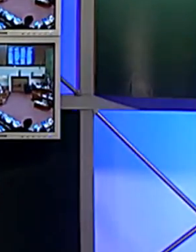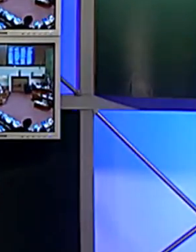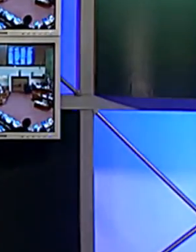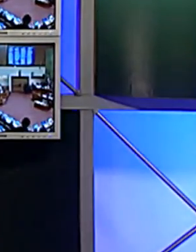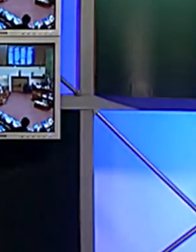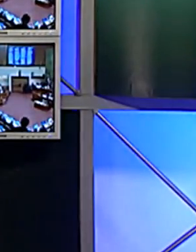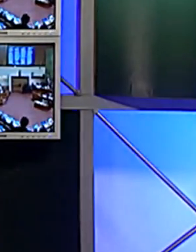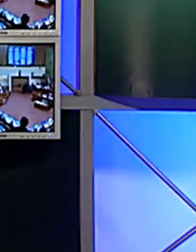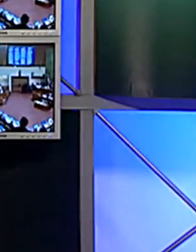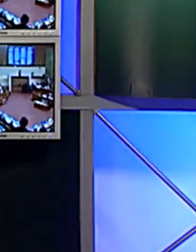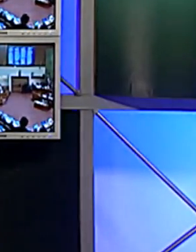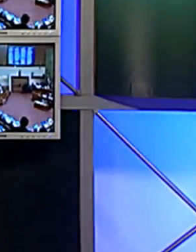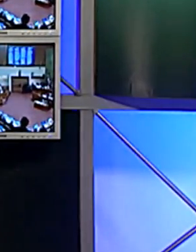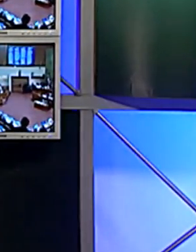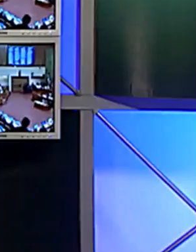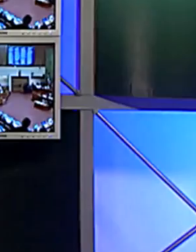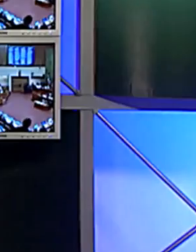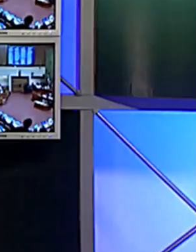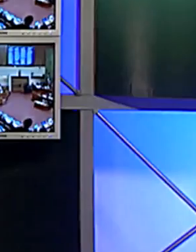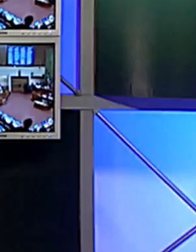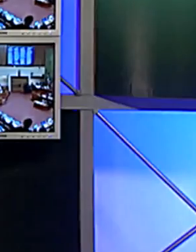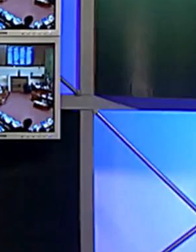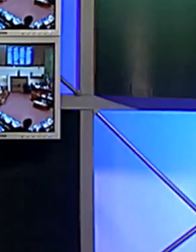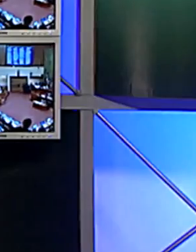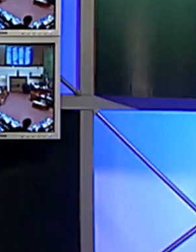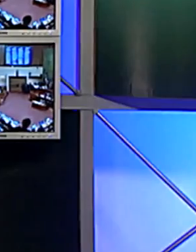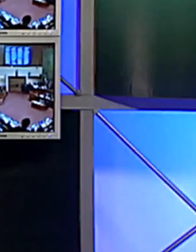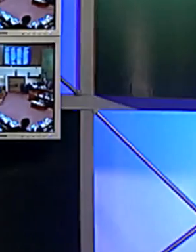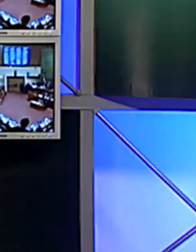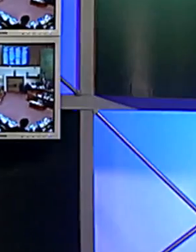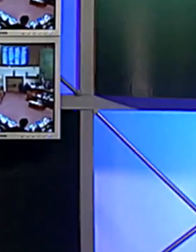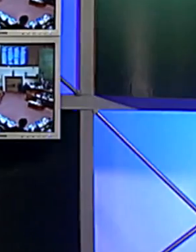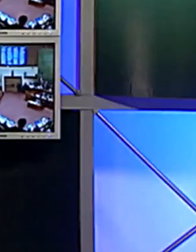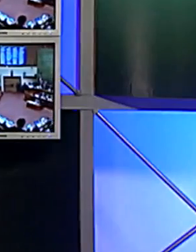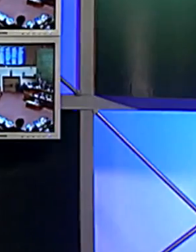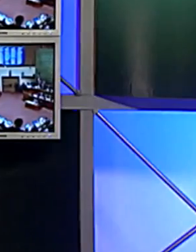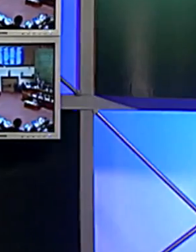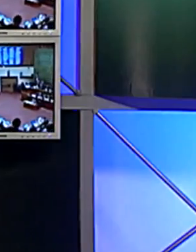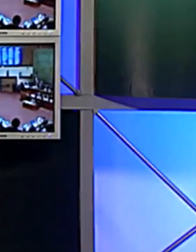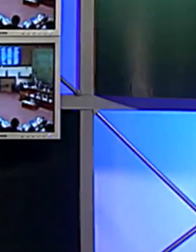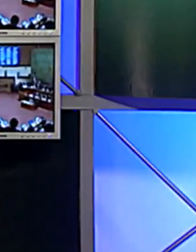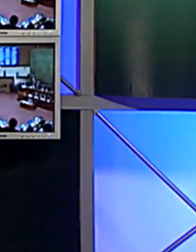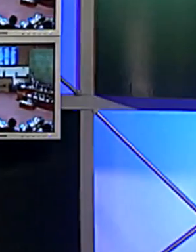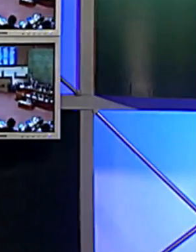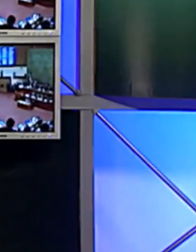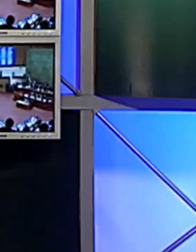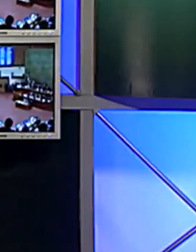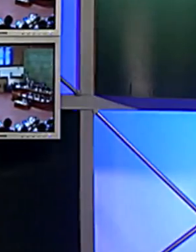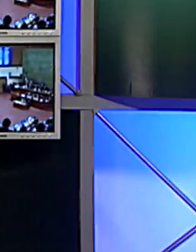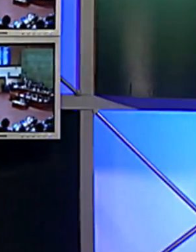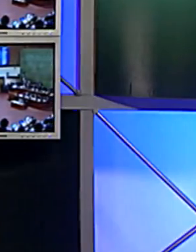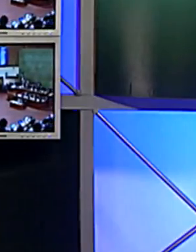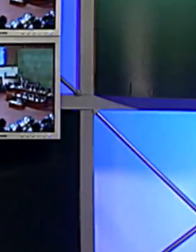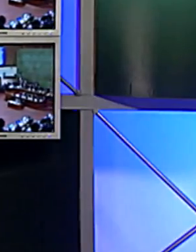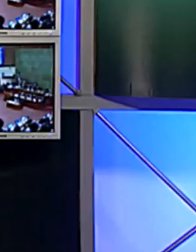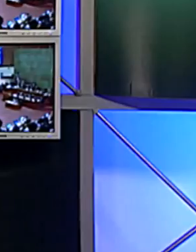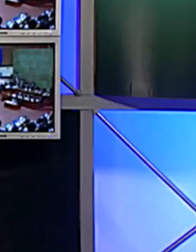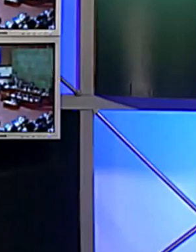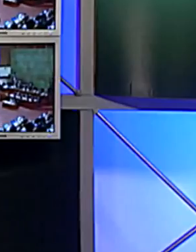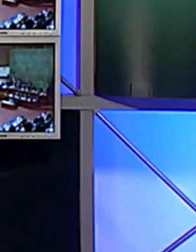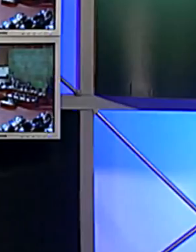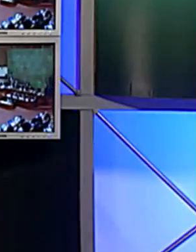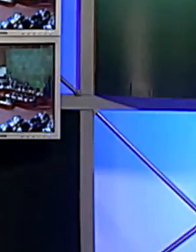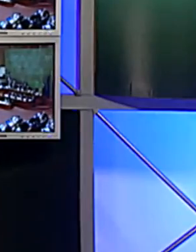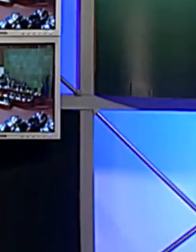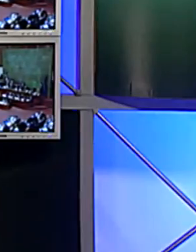servicio de parquímetros y estacionamientos. Después se dio paso al debate sobre la investigación al actuar de los organismos públicos competentes